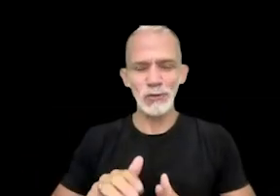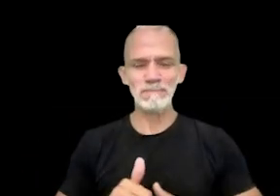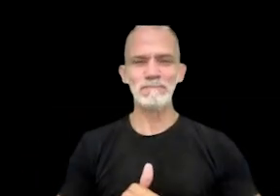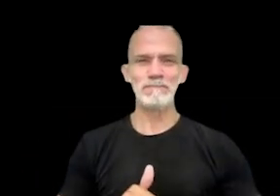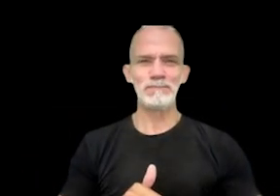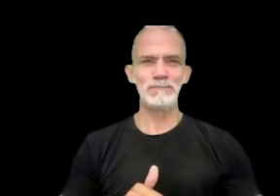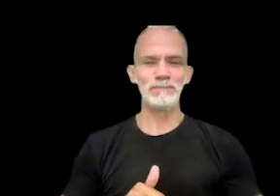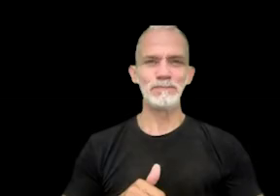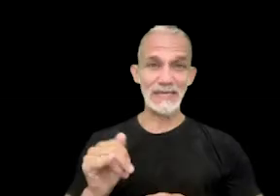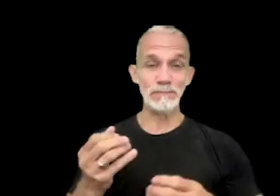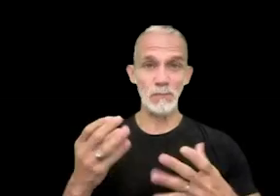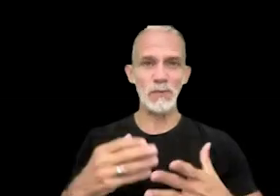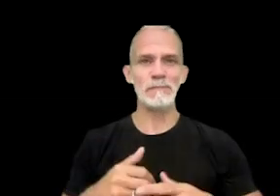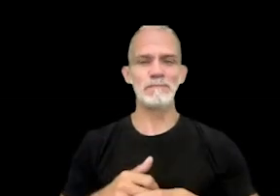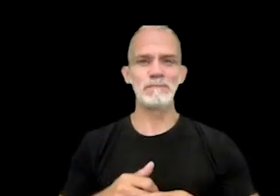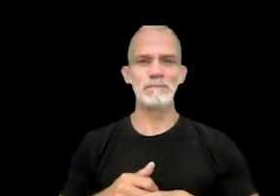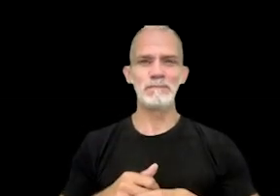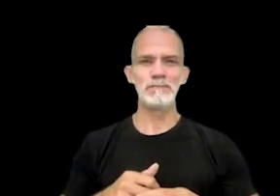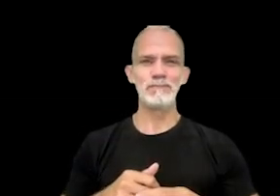¿Sí?